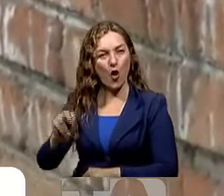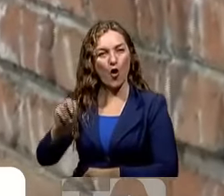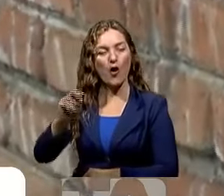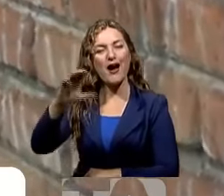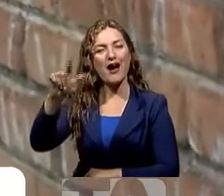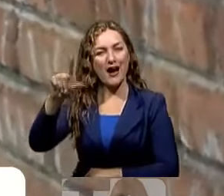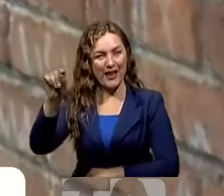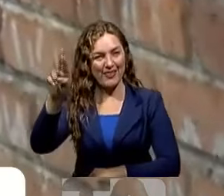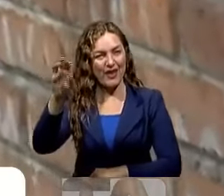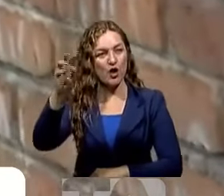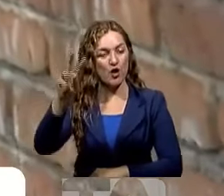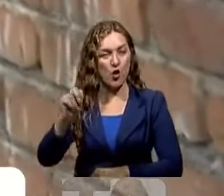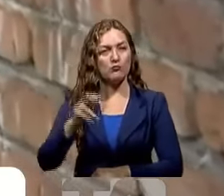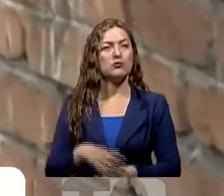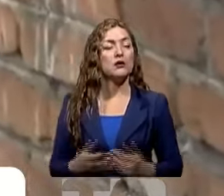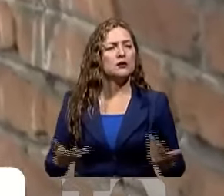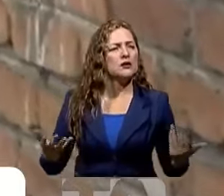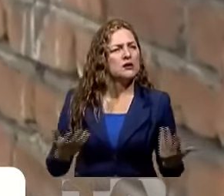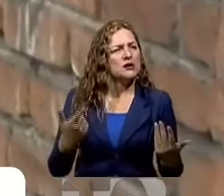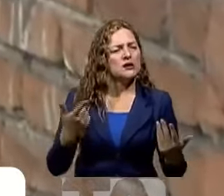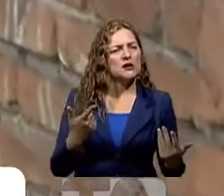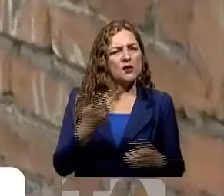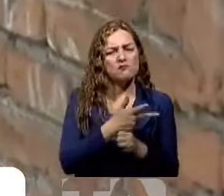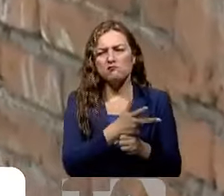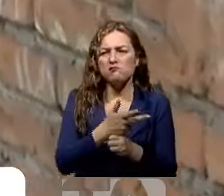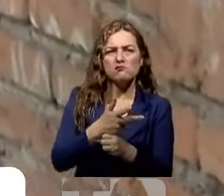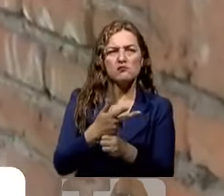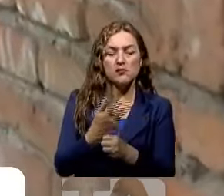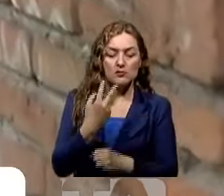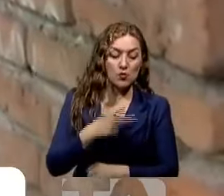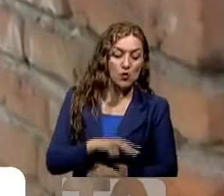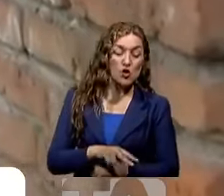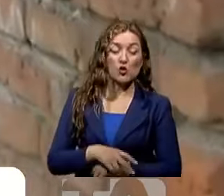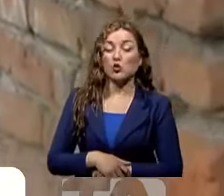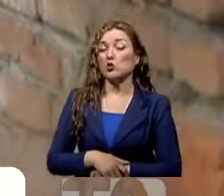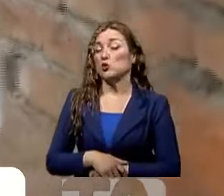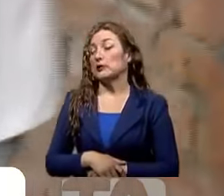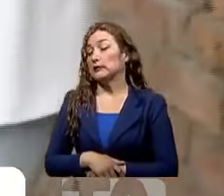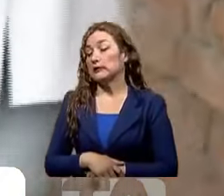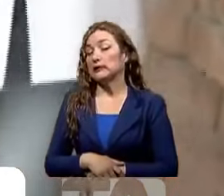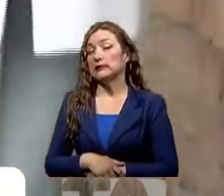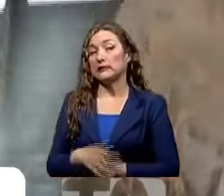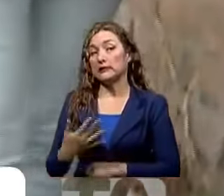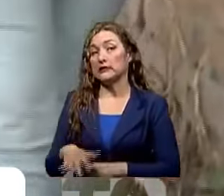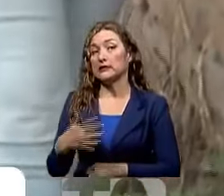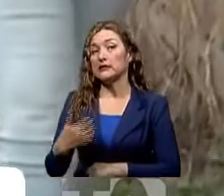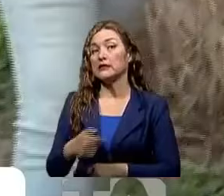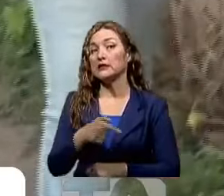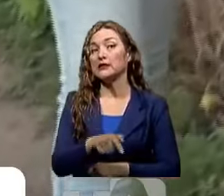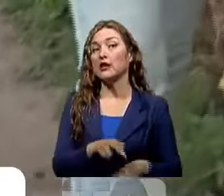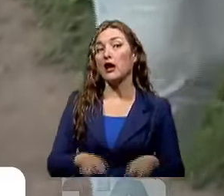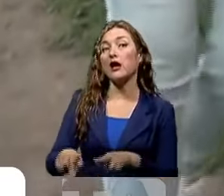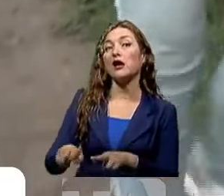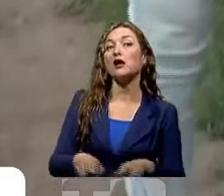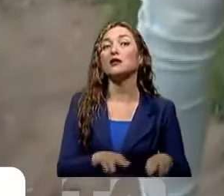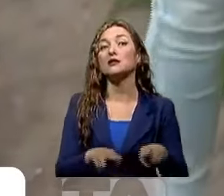aquí estamos recorriendo las calles de nuestros vecinos y lamentablemente nos encontramos con tremendo río. Y esto se debe a que hay